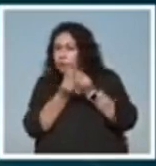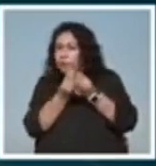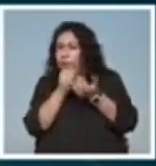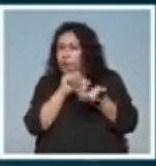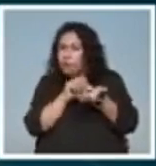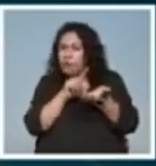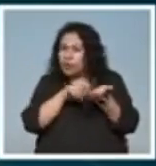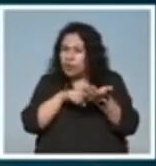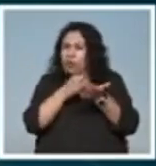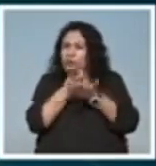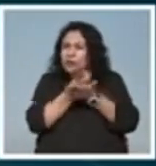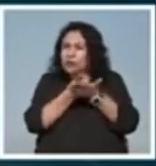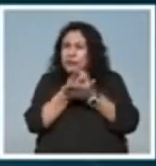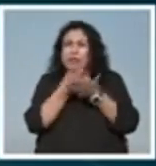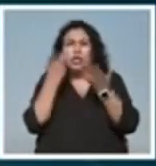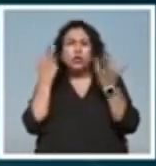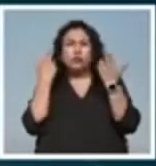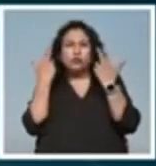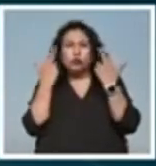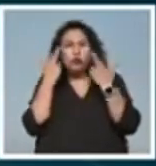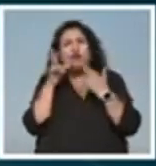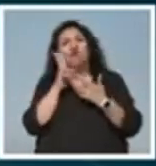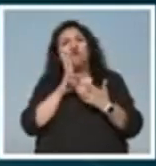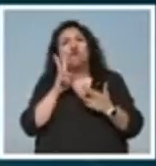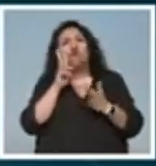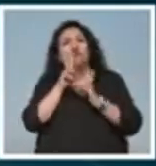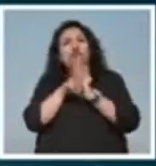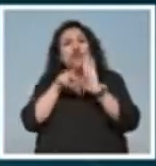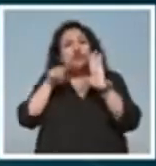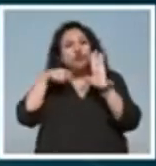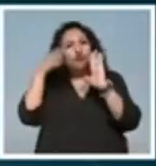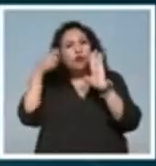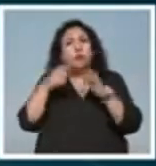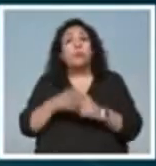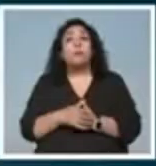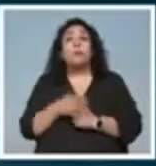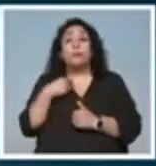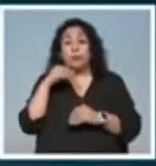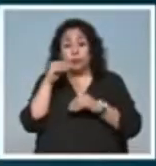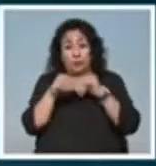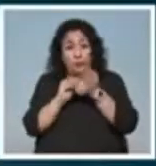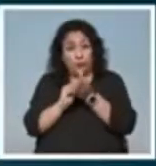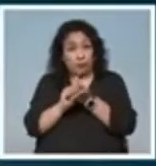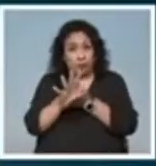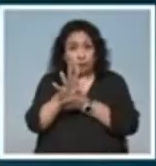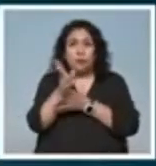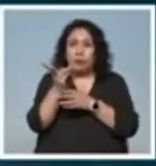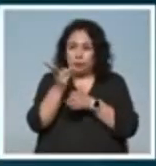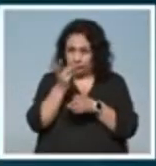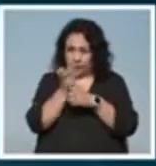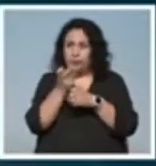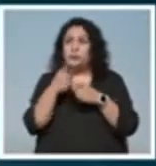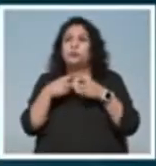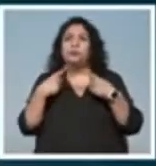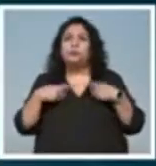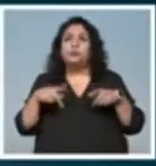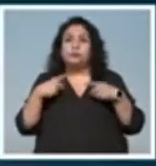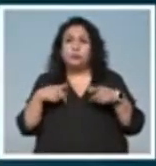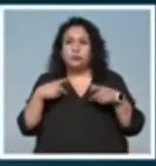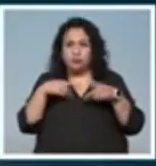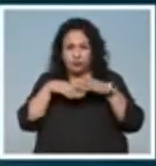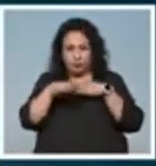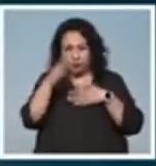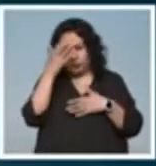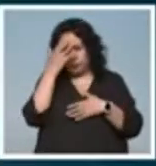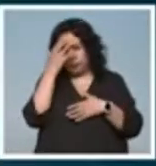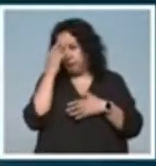el diseño de sonido y la experimentación audiovisual. La instalación en sí invita a las personas a sumergirse